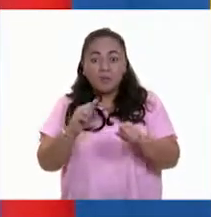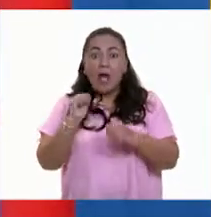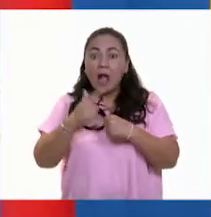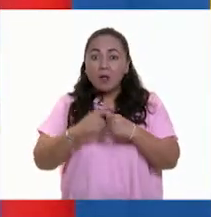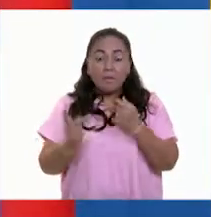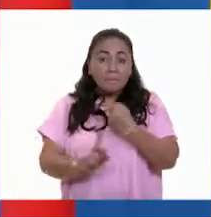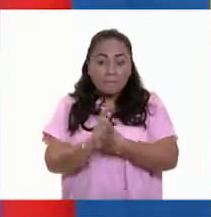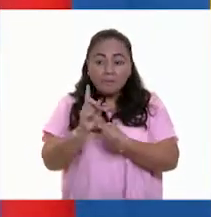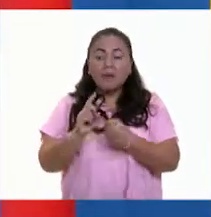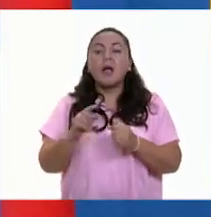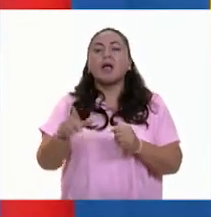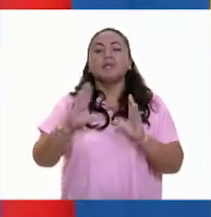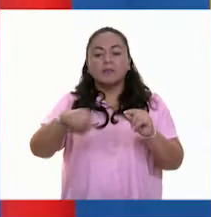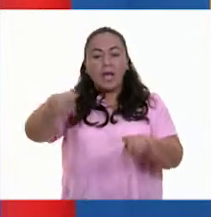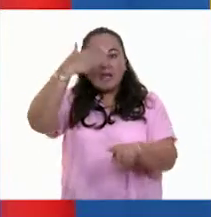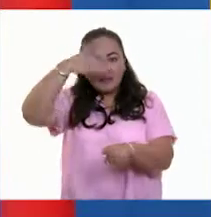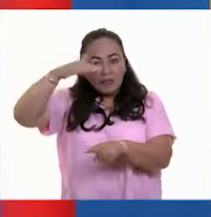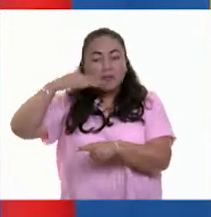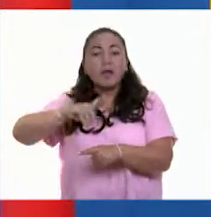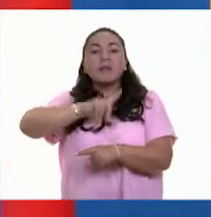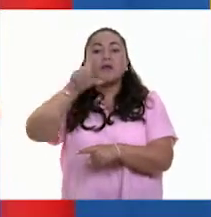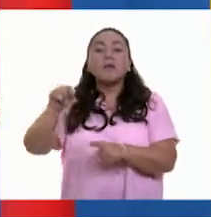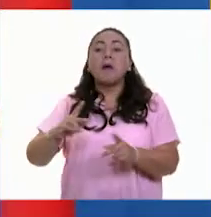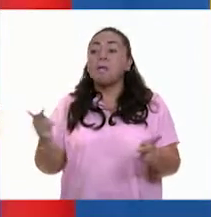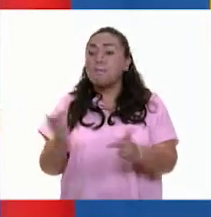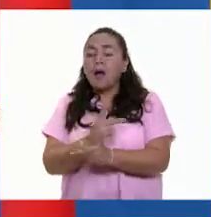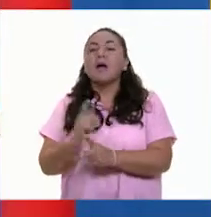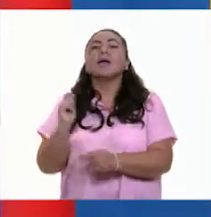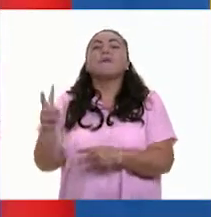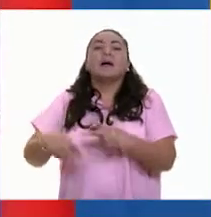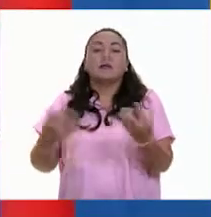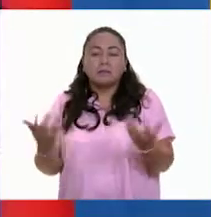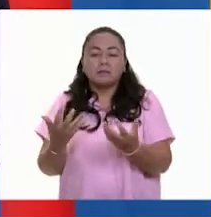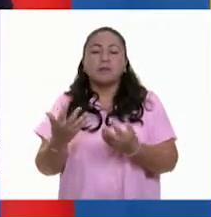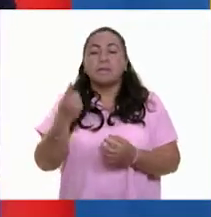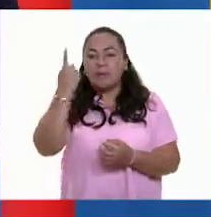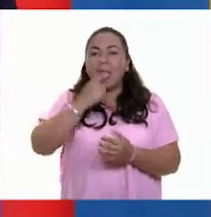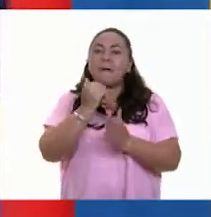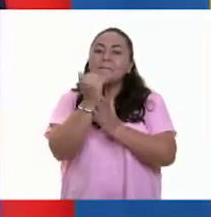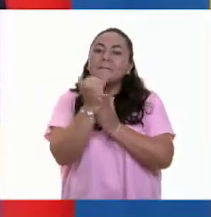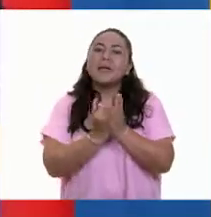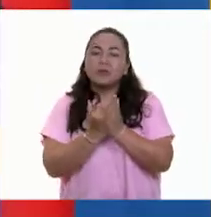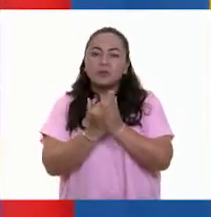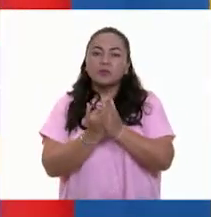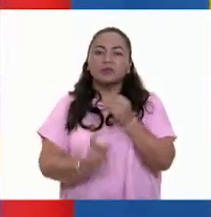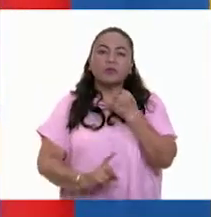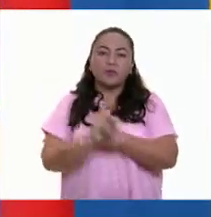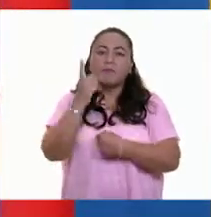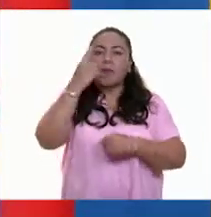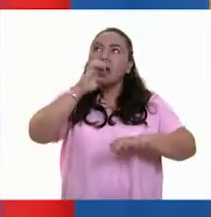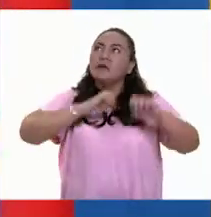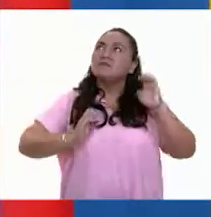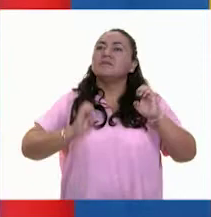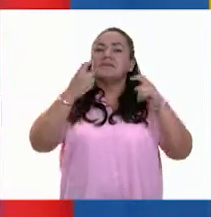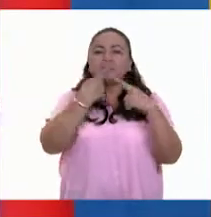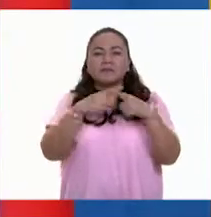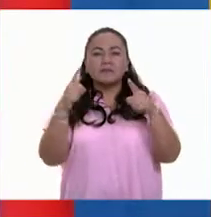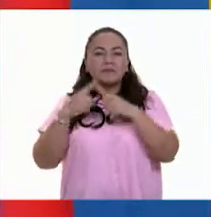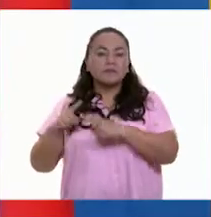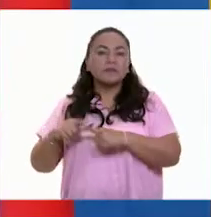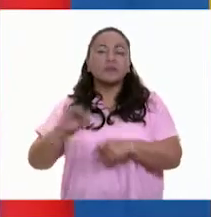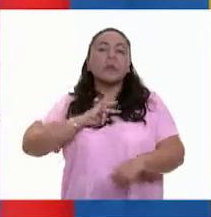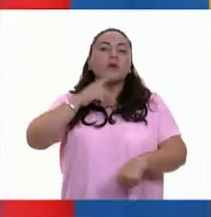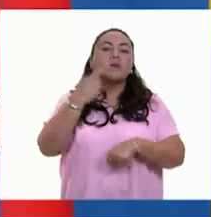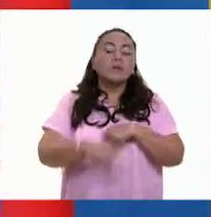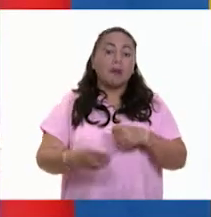índole. Esto con el objetivo de disminuir en la medida de lo posible los daños al mobiliario del edificio, percances que pongan